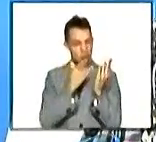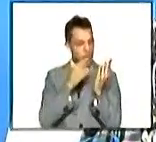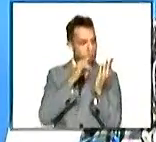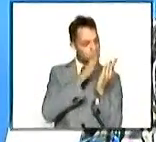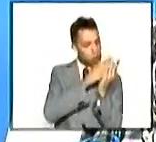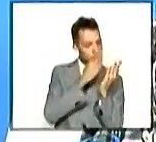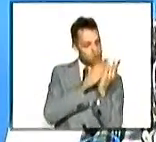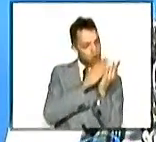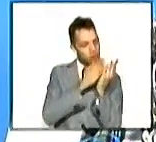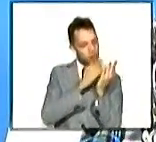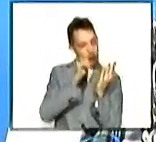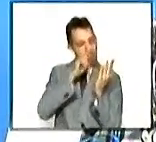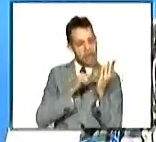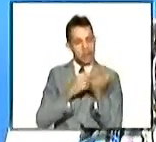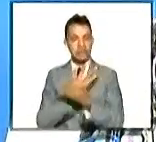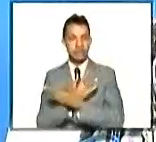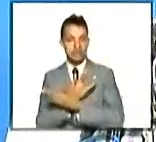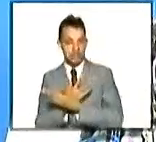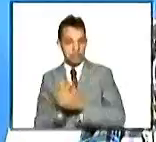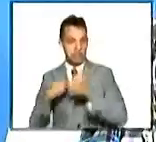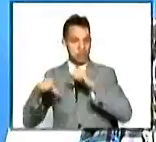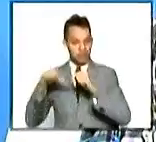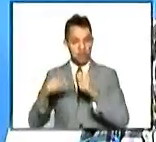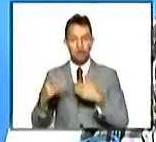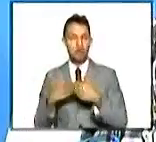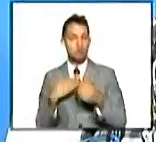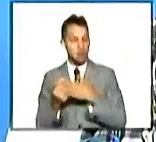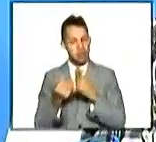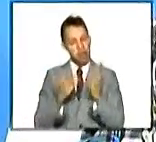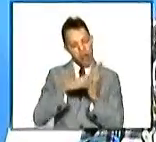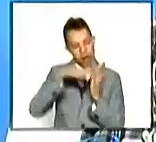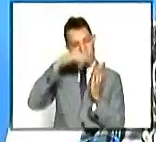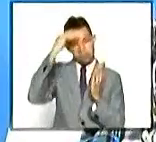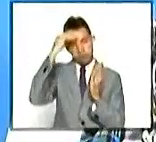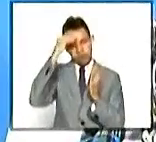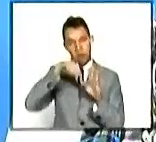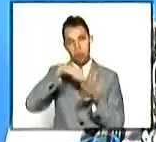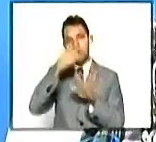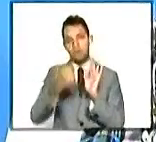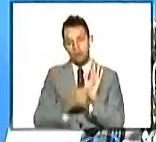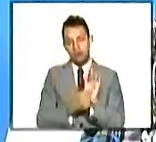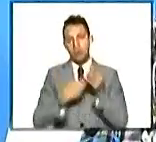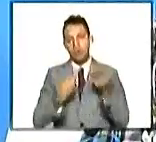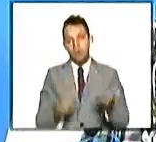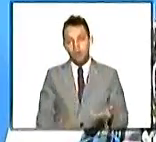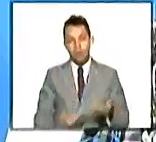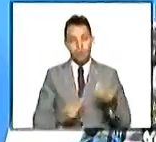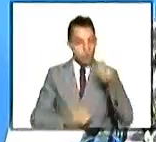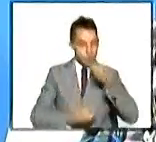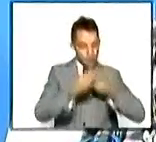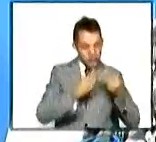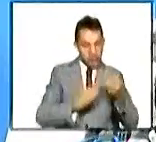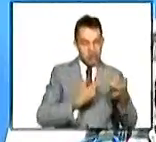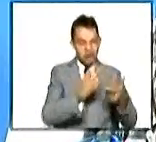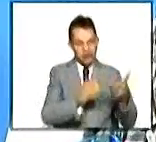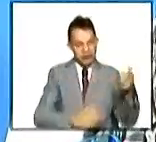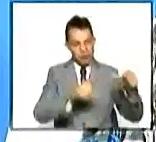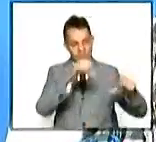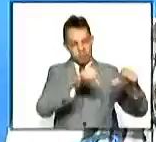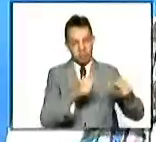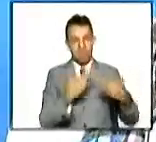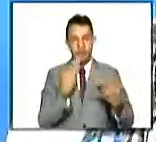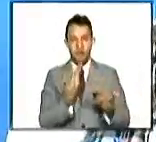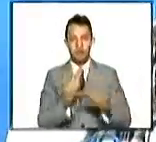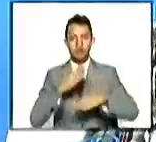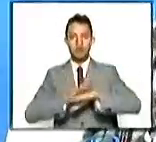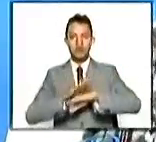técnico, científico, pero uno comprende realmente cuál es el proceso químico que tienen los alimentos. Saluda al doctor Jorge Enrique